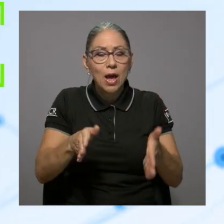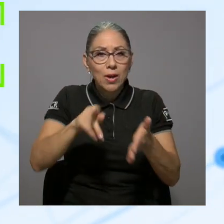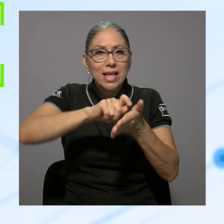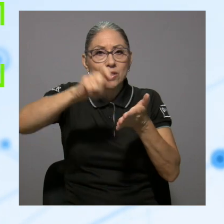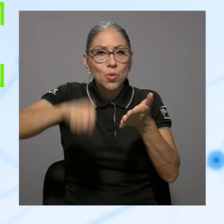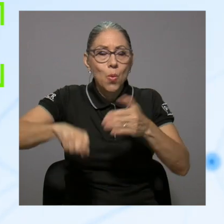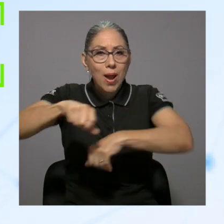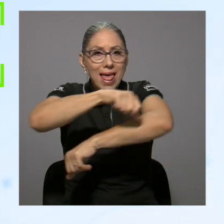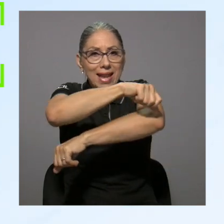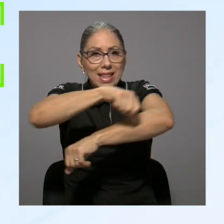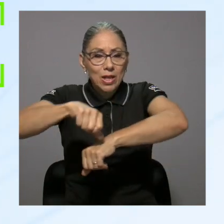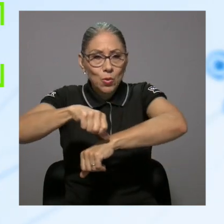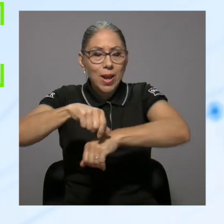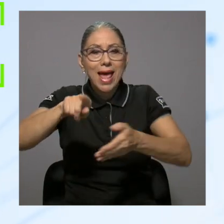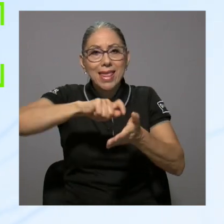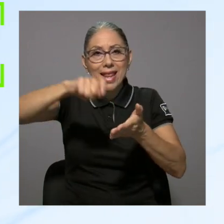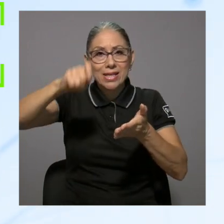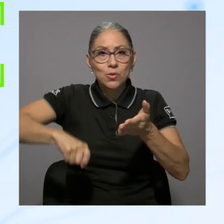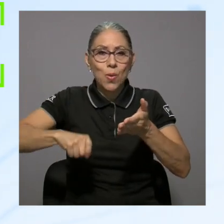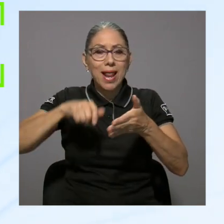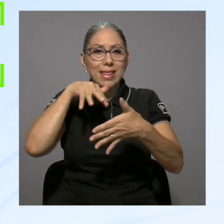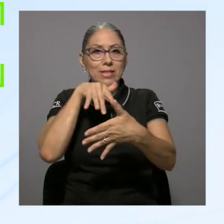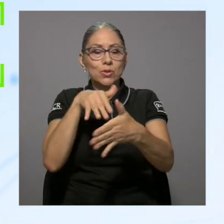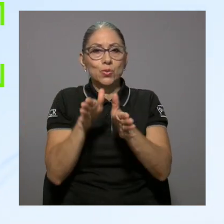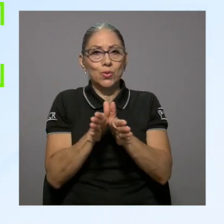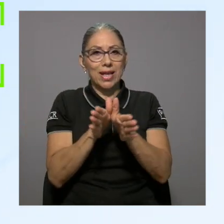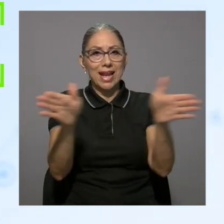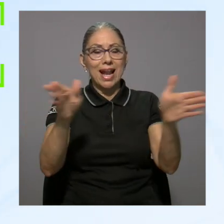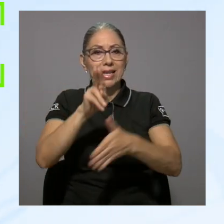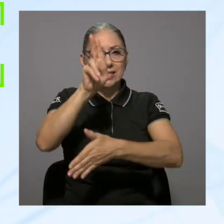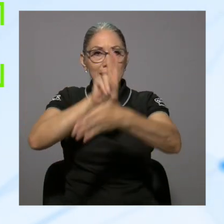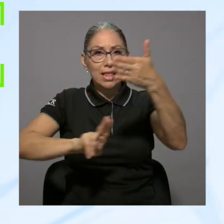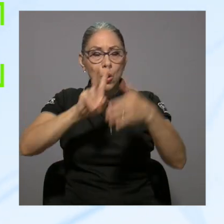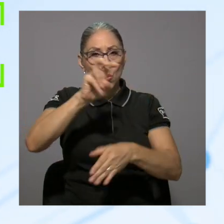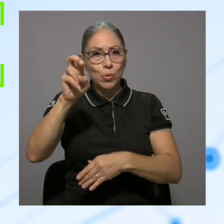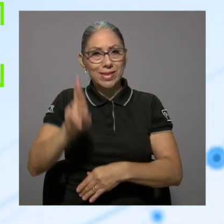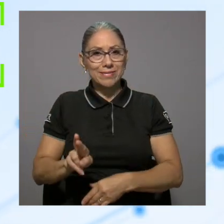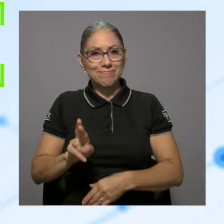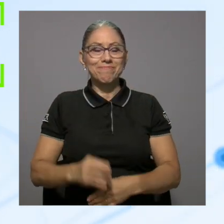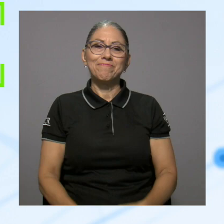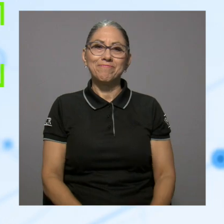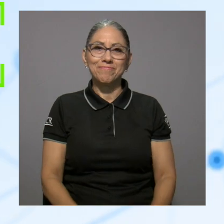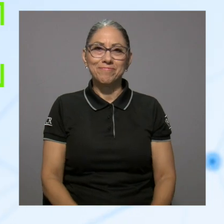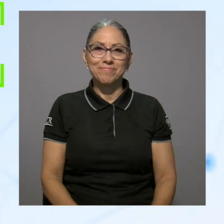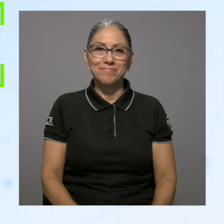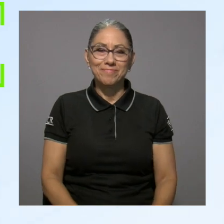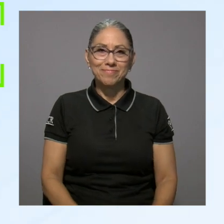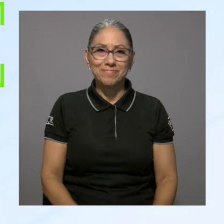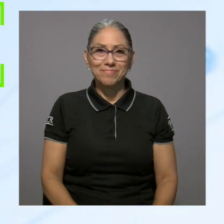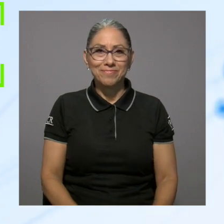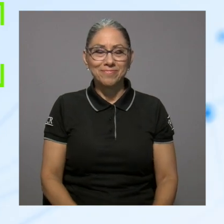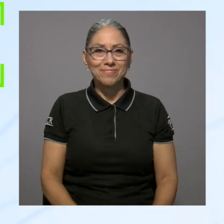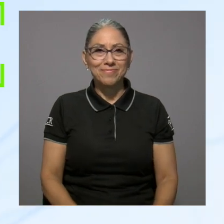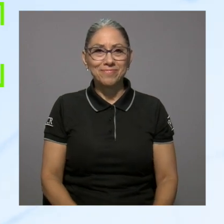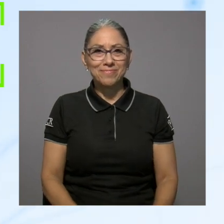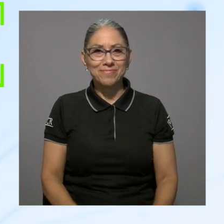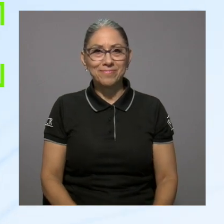la Escuela de Arquitectura y de la Escuela de Estudios Generales de la Universidad de Costa Rica.